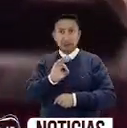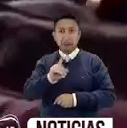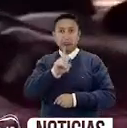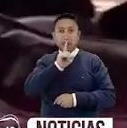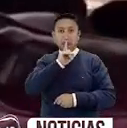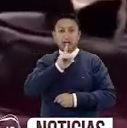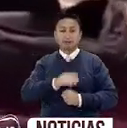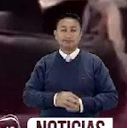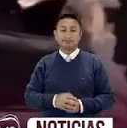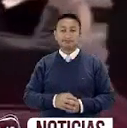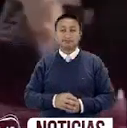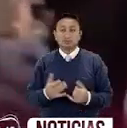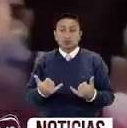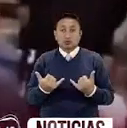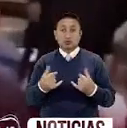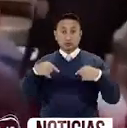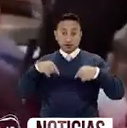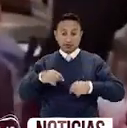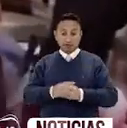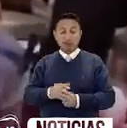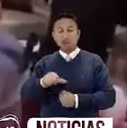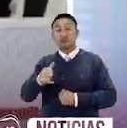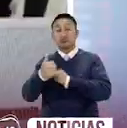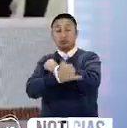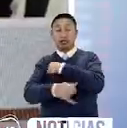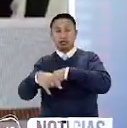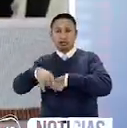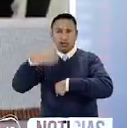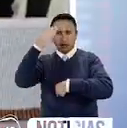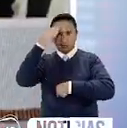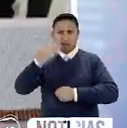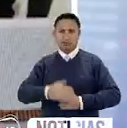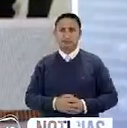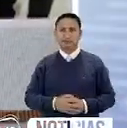que desde ya hace eco en países de Europa, informó Charlie Pizarro.